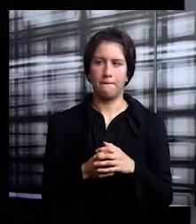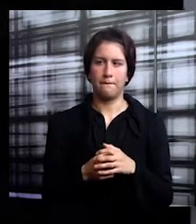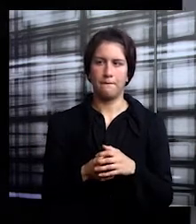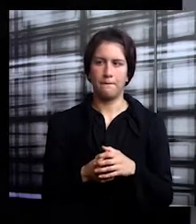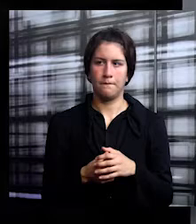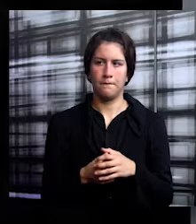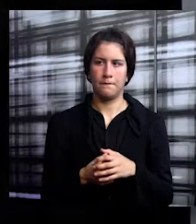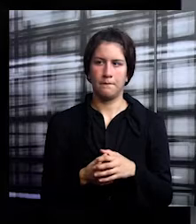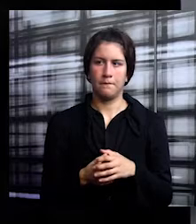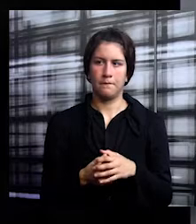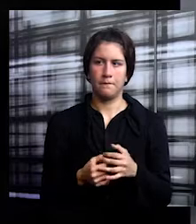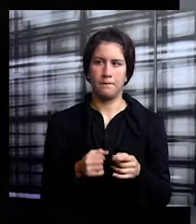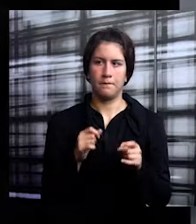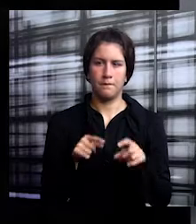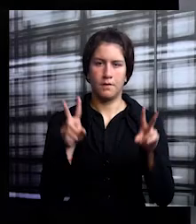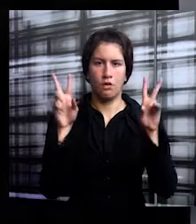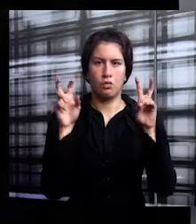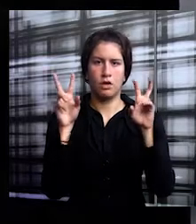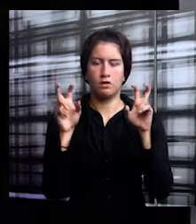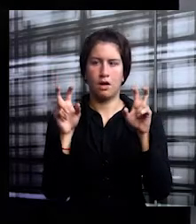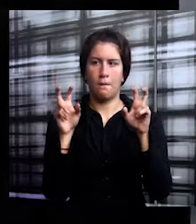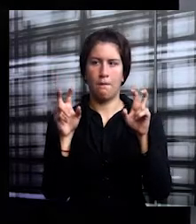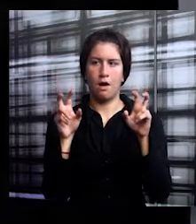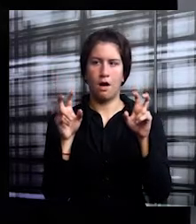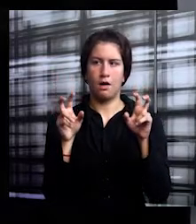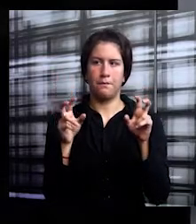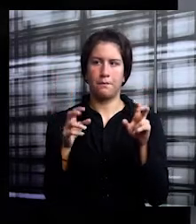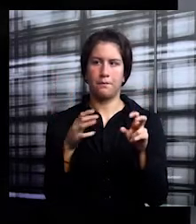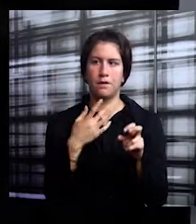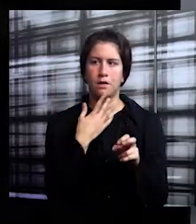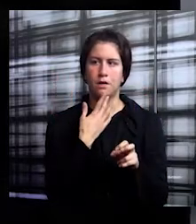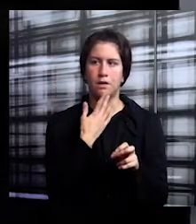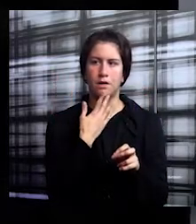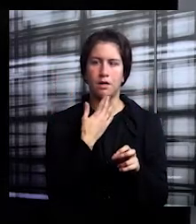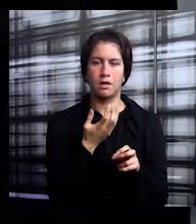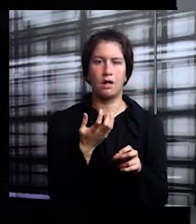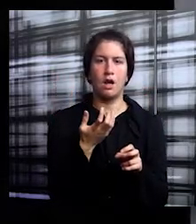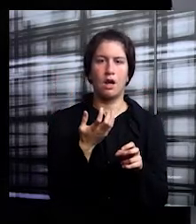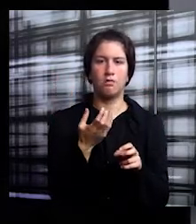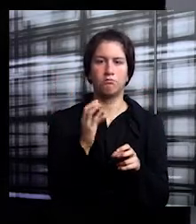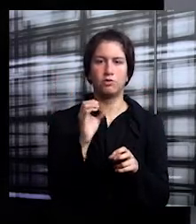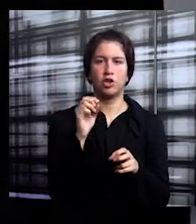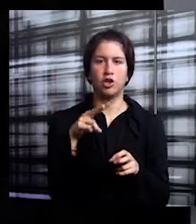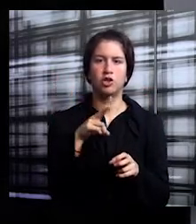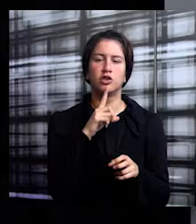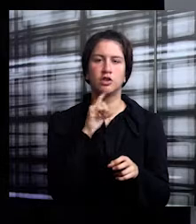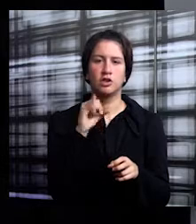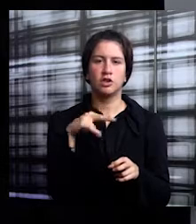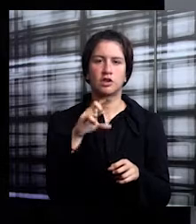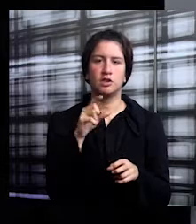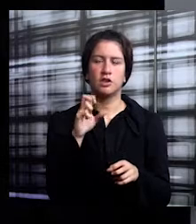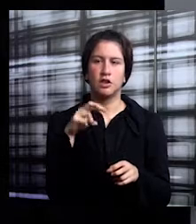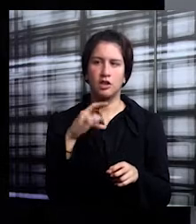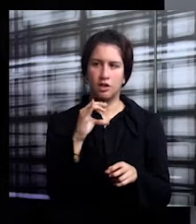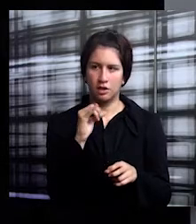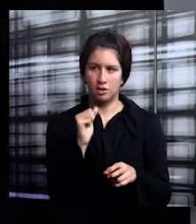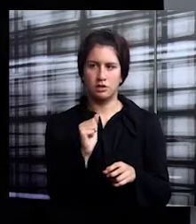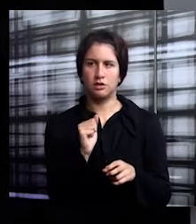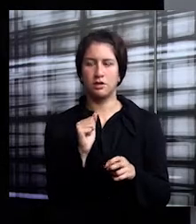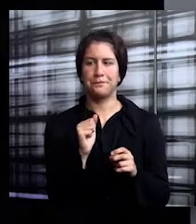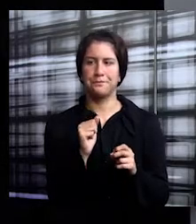y que muchas veces con la contingencia pasan de largo, pero sin duda son temas bastante